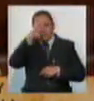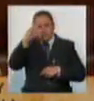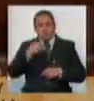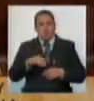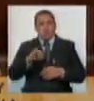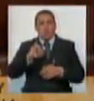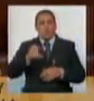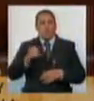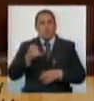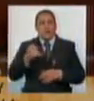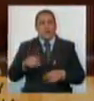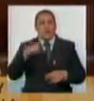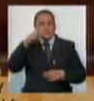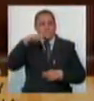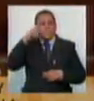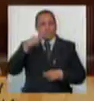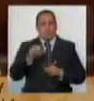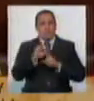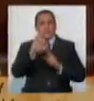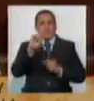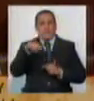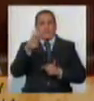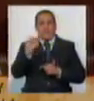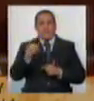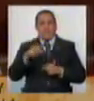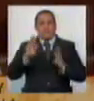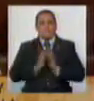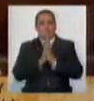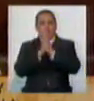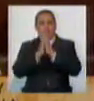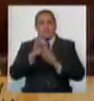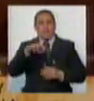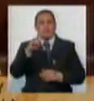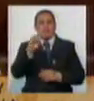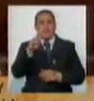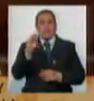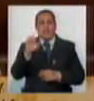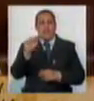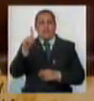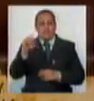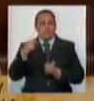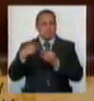Juliaca, Puno, Quillabamba, Pucallpa y Padre Abad, entre otras.